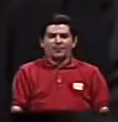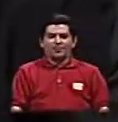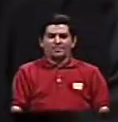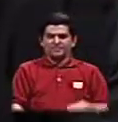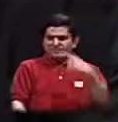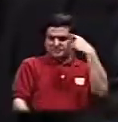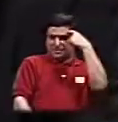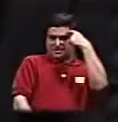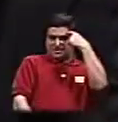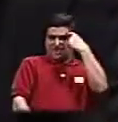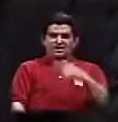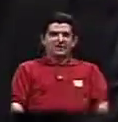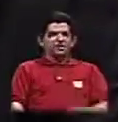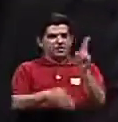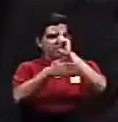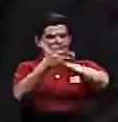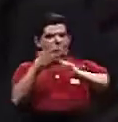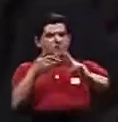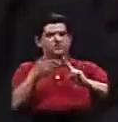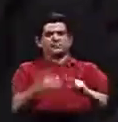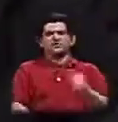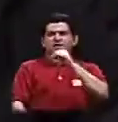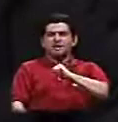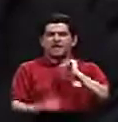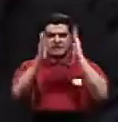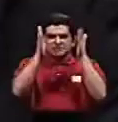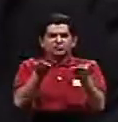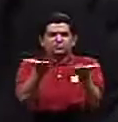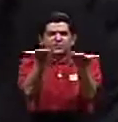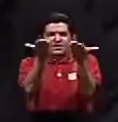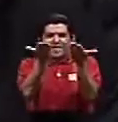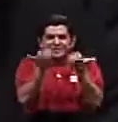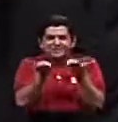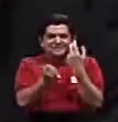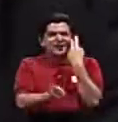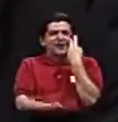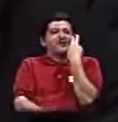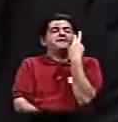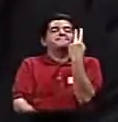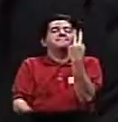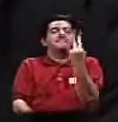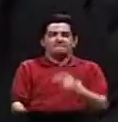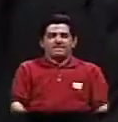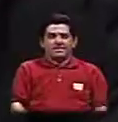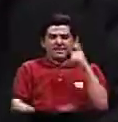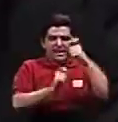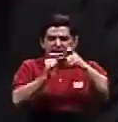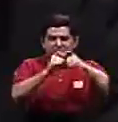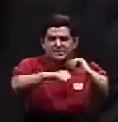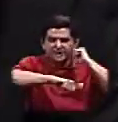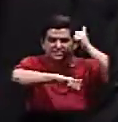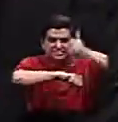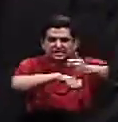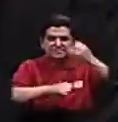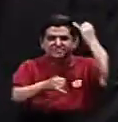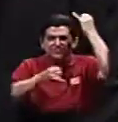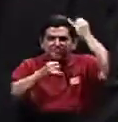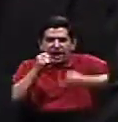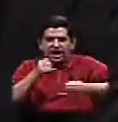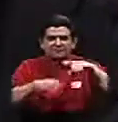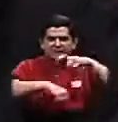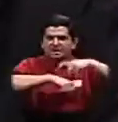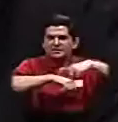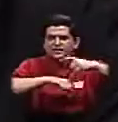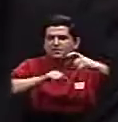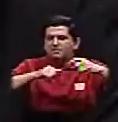universidad que las autoridades en este momento quieren ver concretada al final de este